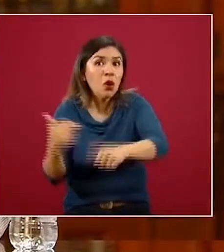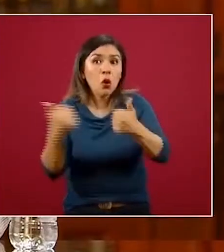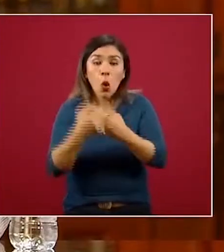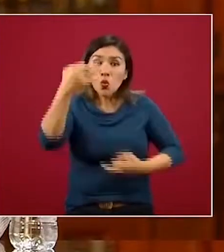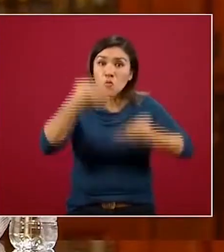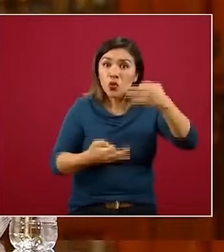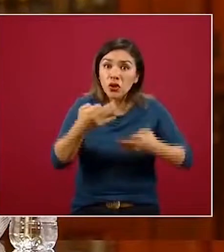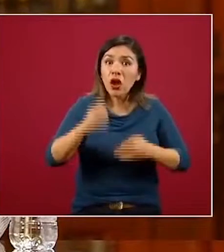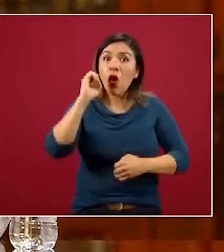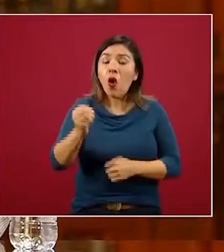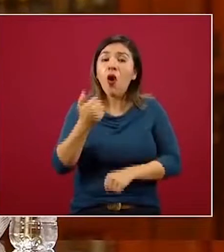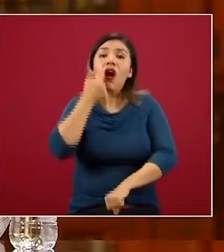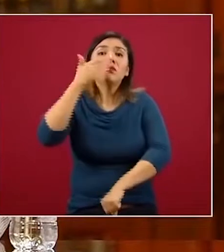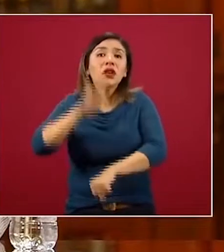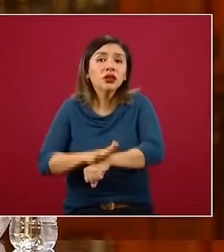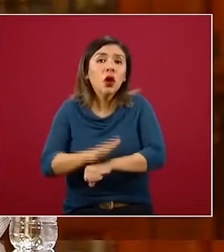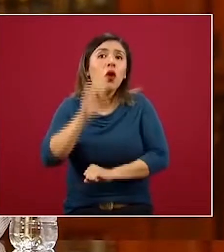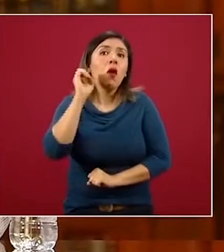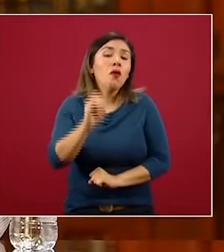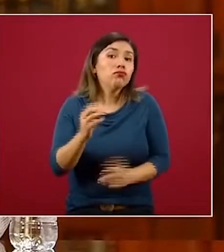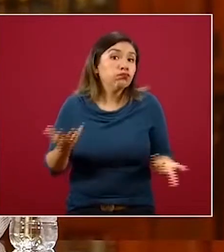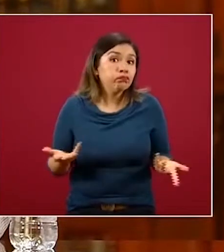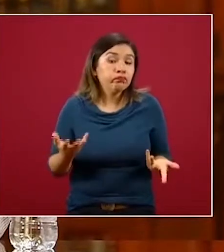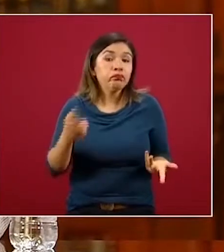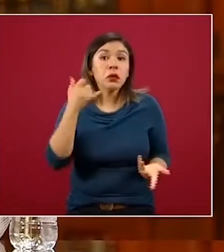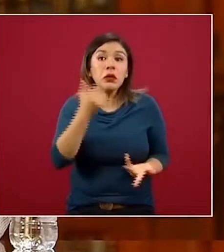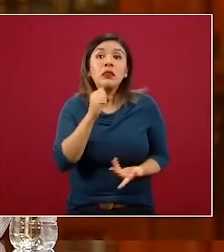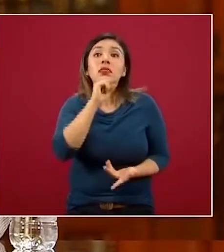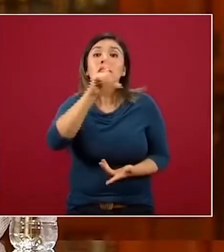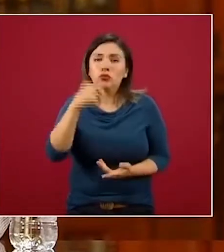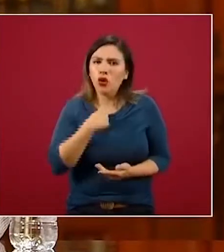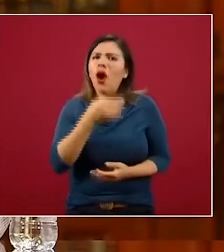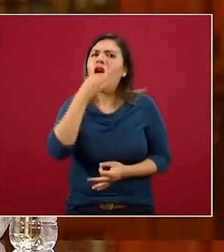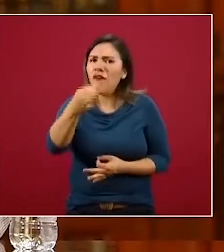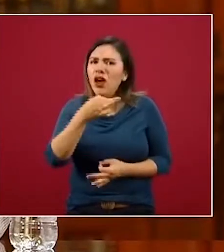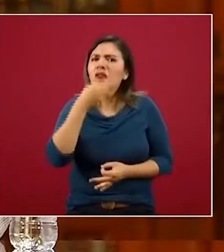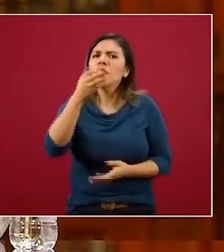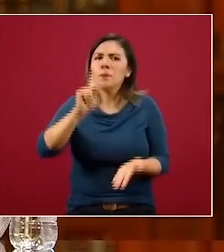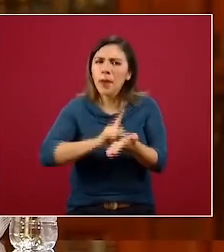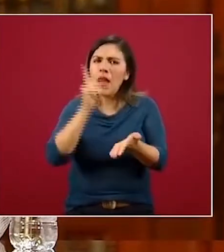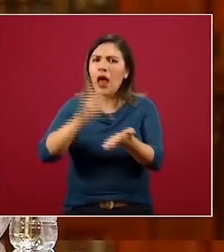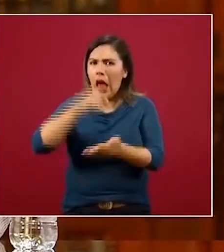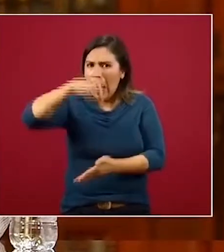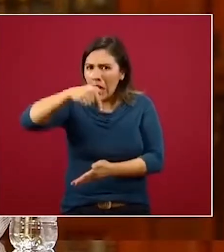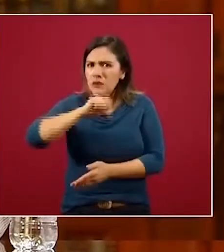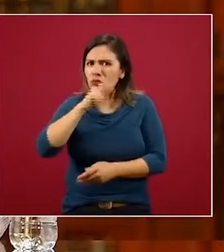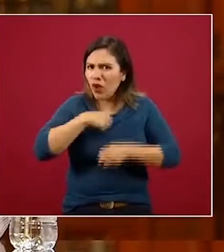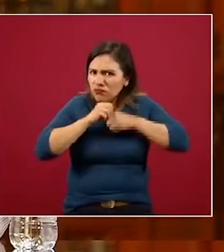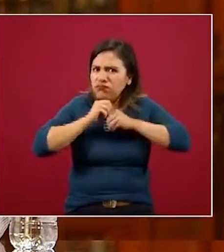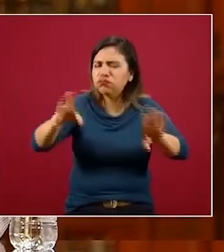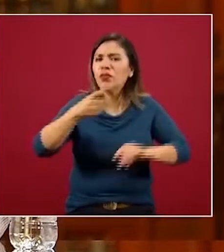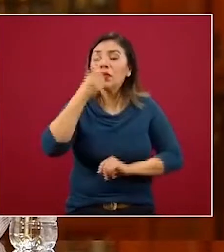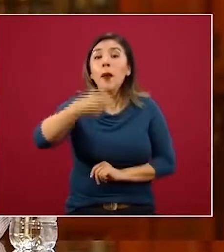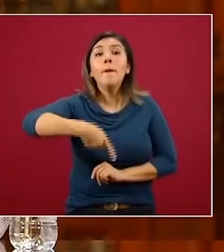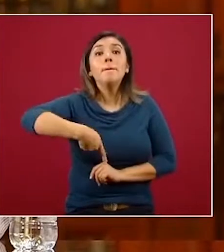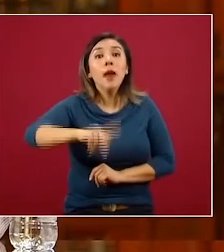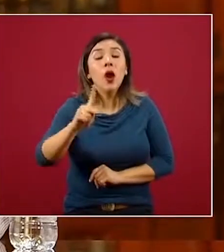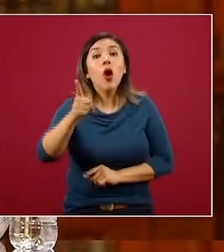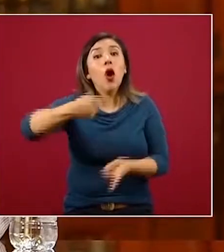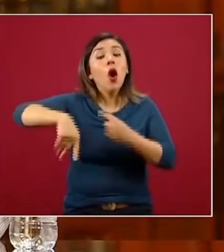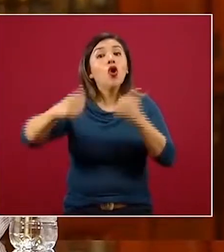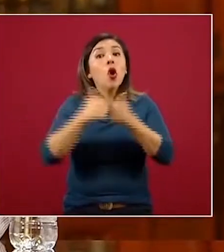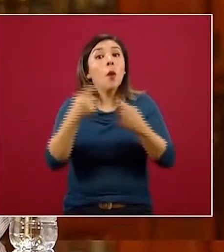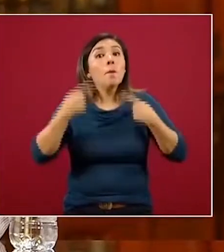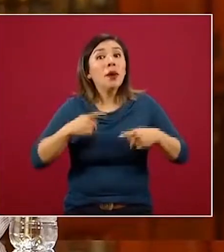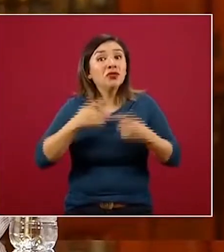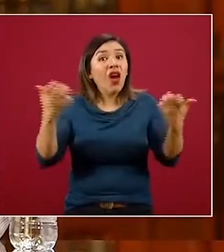judicial, por la vía administrativa y ya se lo hemos advertido, lo advertimos aquí públicamente, incluso permisionarios, concesionarios